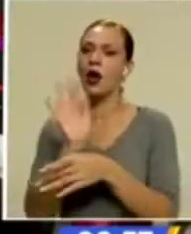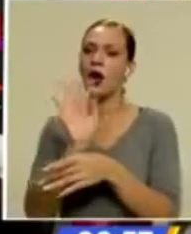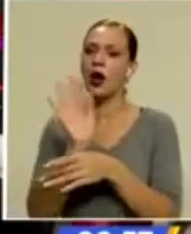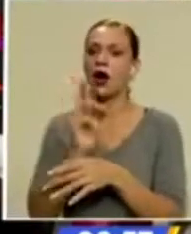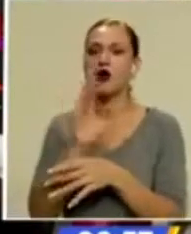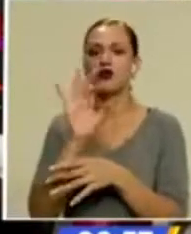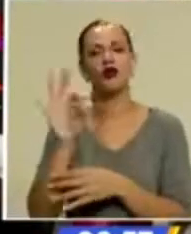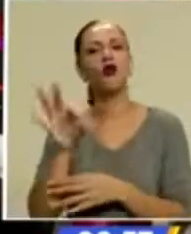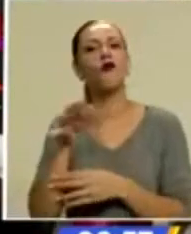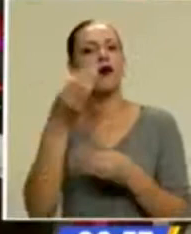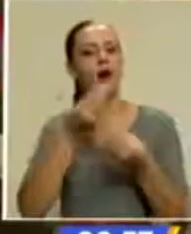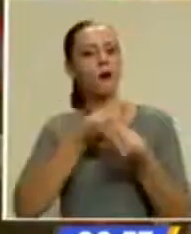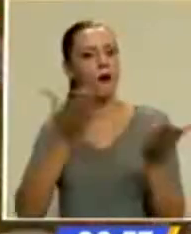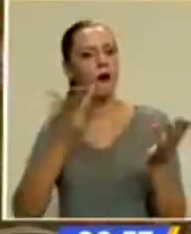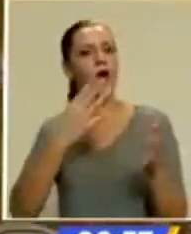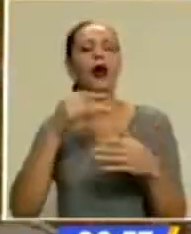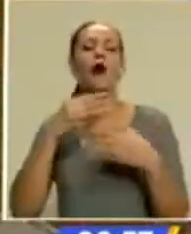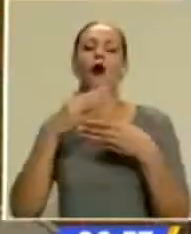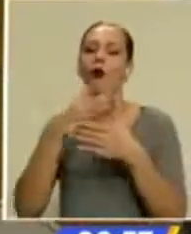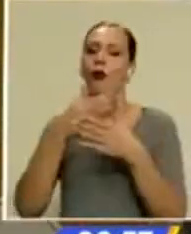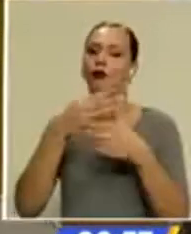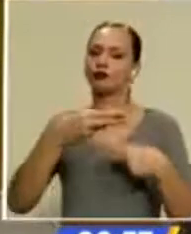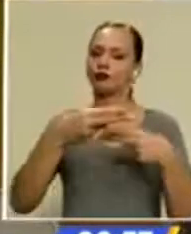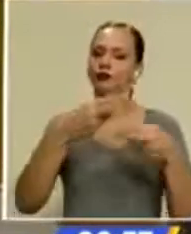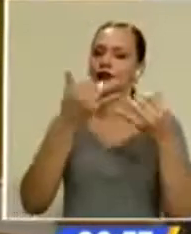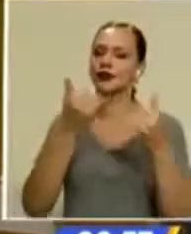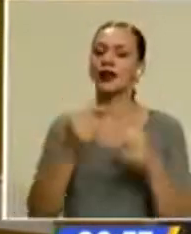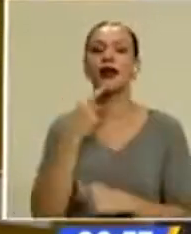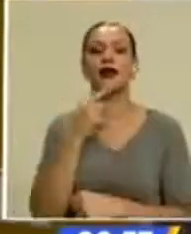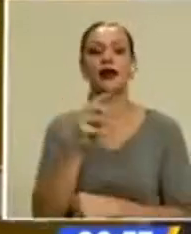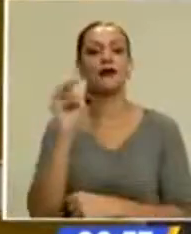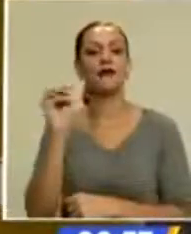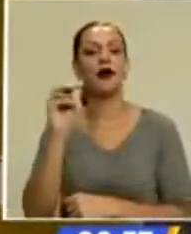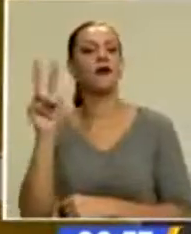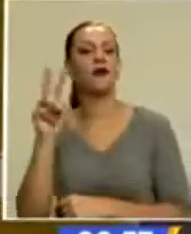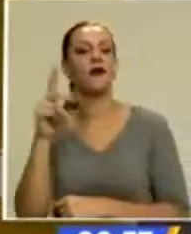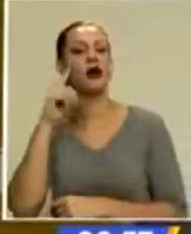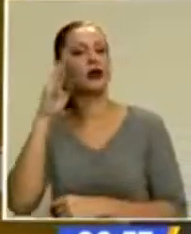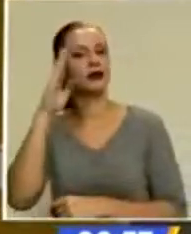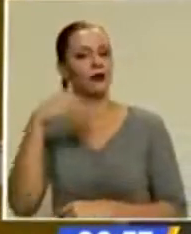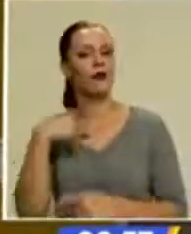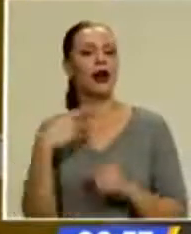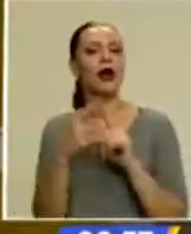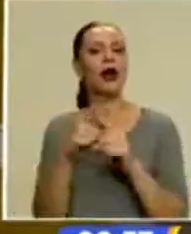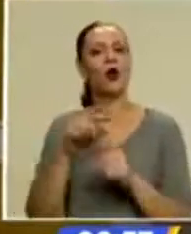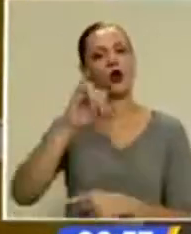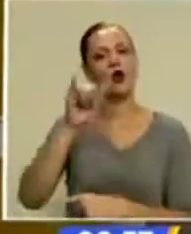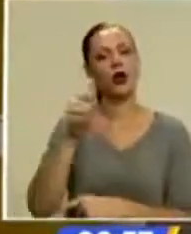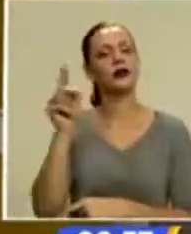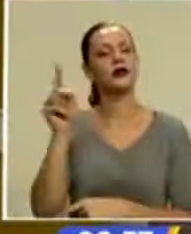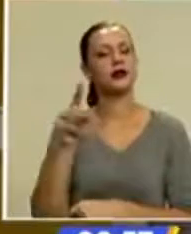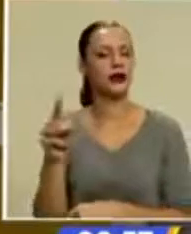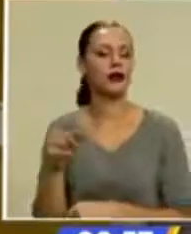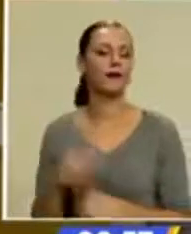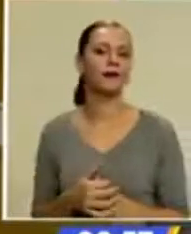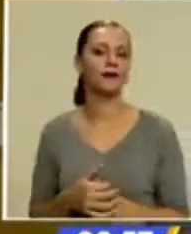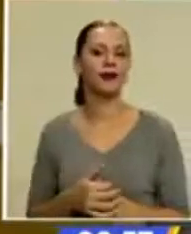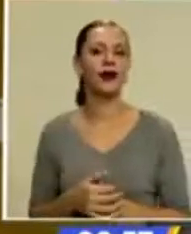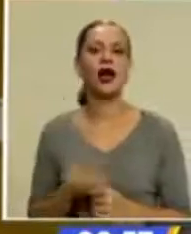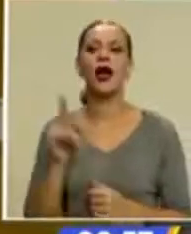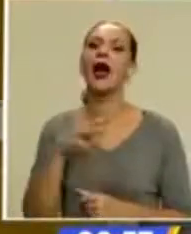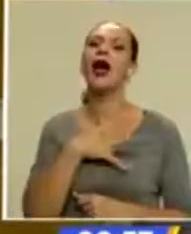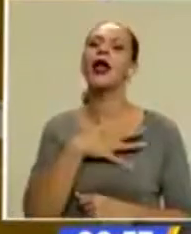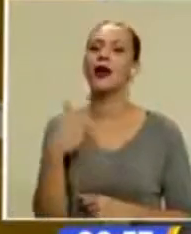doña Ruth, de manera pública y nos comenta. Y bueno, ya comentó. Dice Mari Barbosa, un saludo para mi amiguito Julián Zamora Gamboa. A